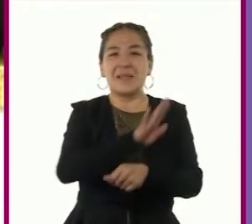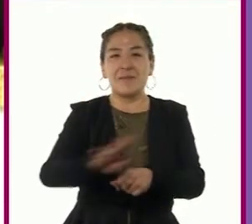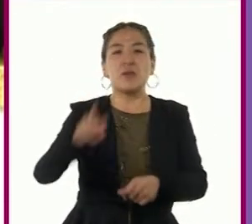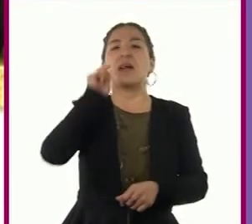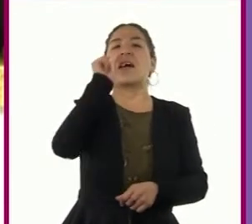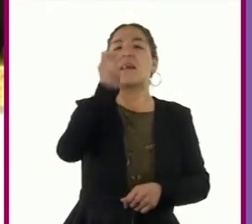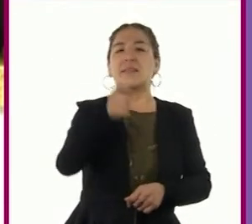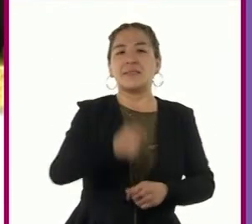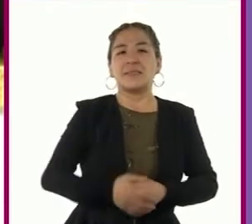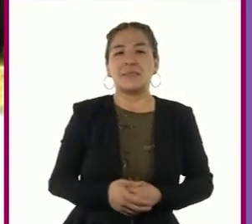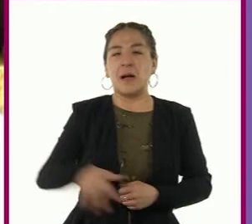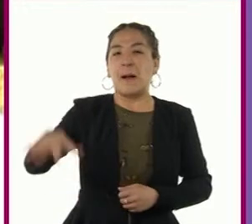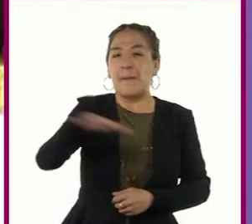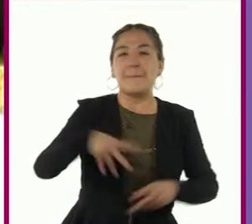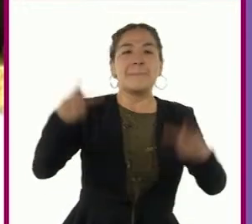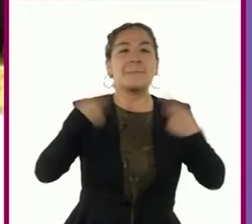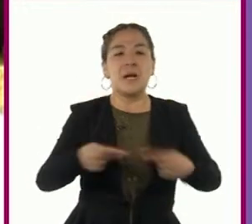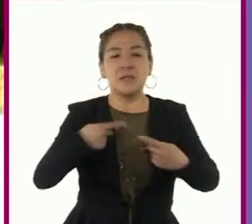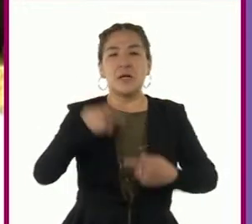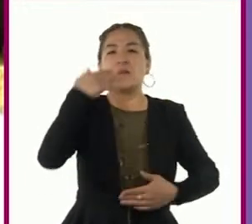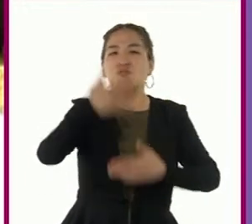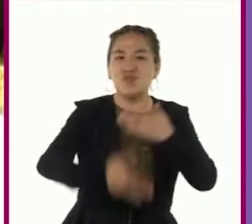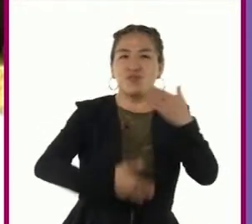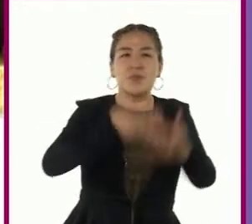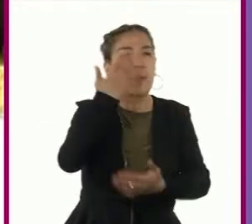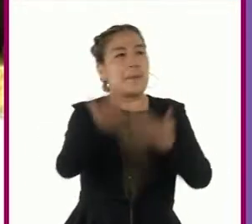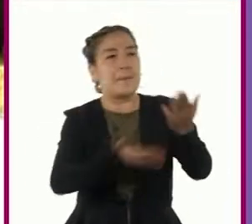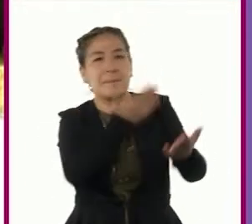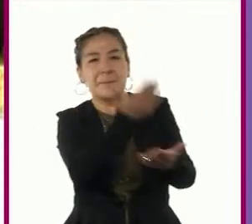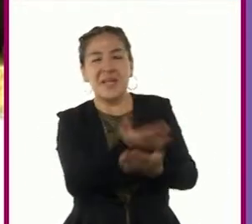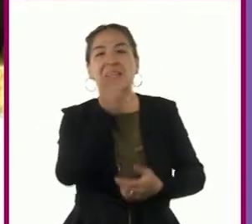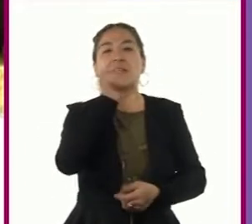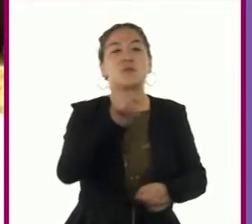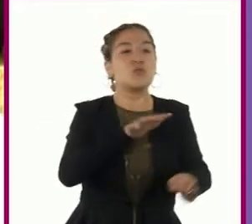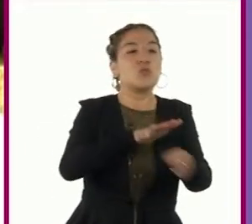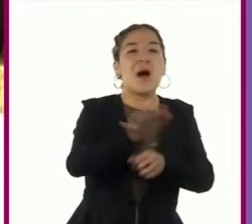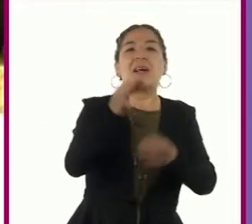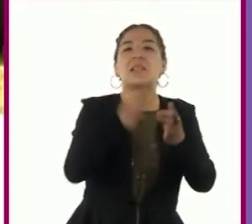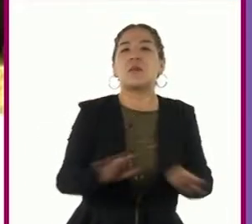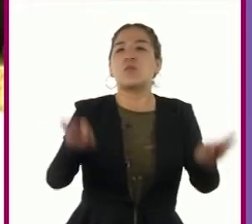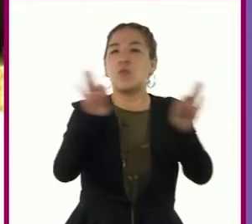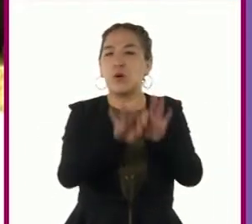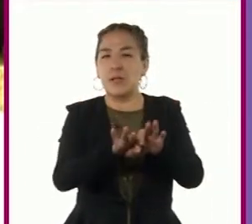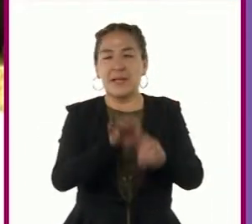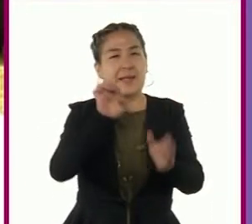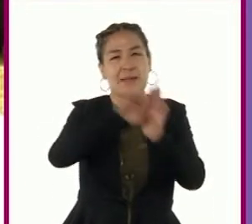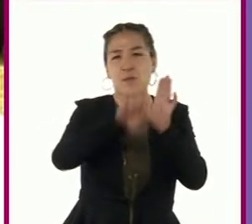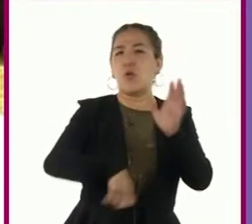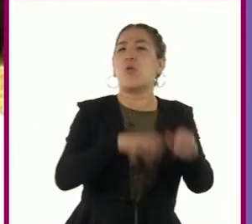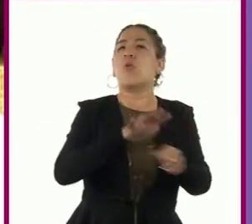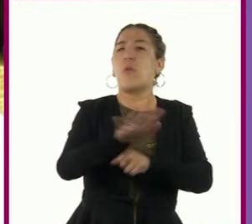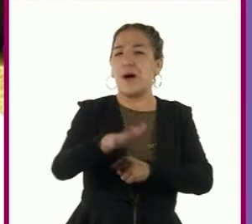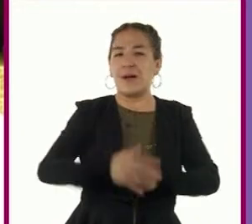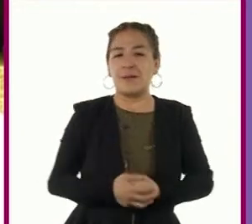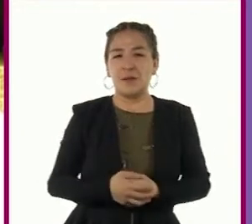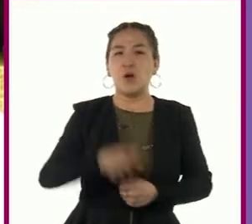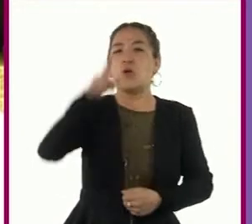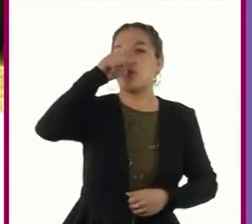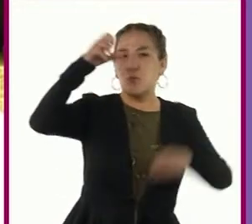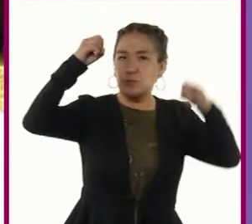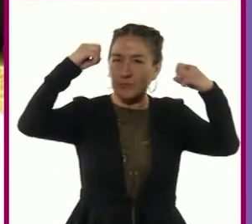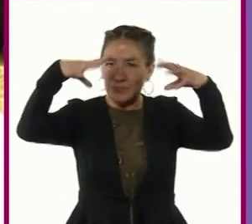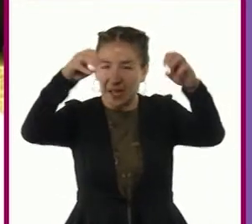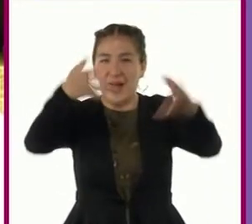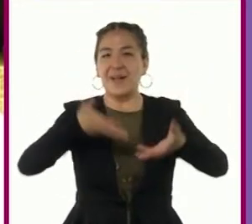en base a las necesidades que se vayan presentando como prioritarias, como son alumbrado